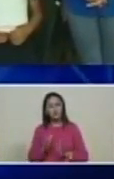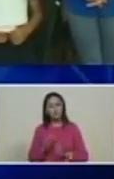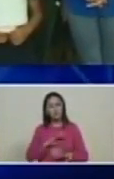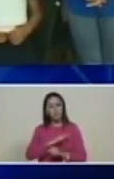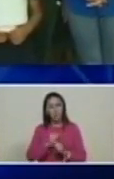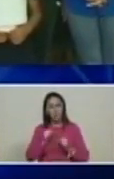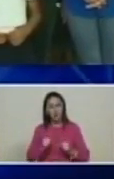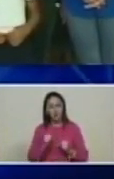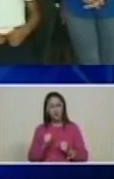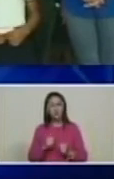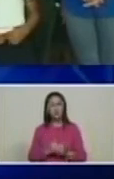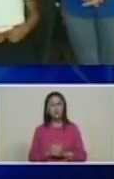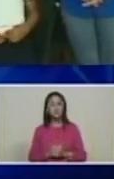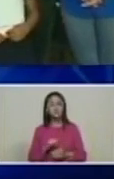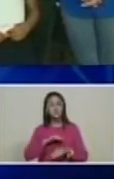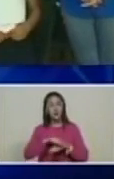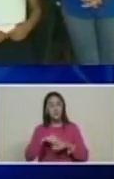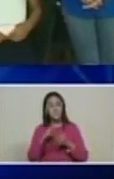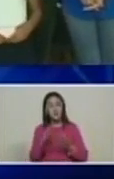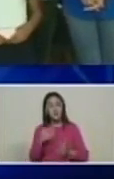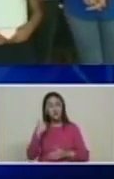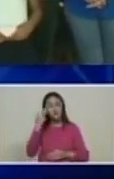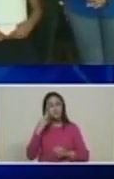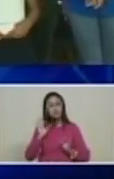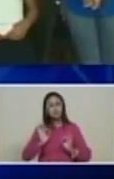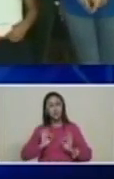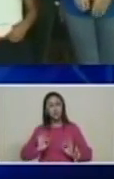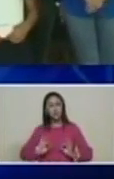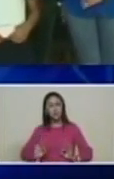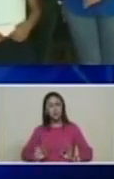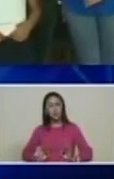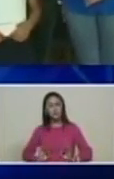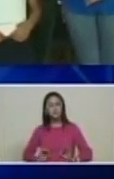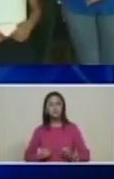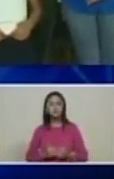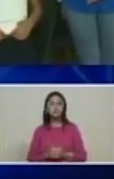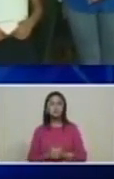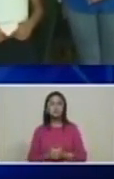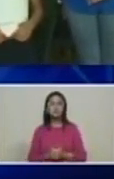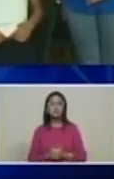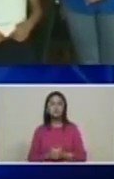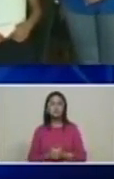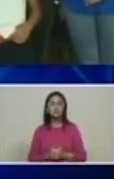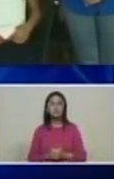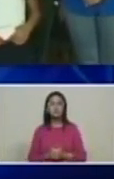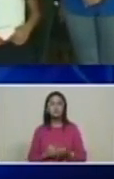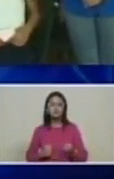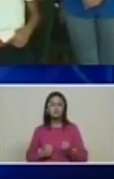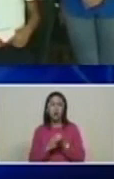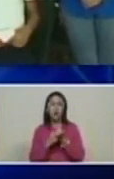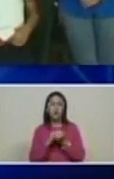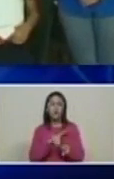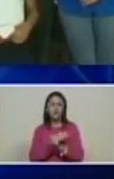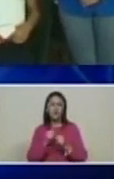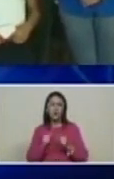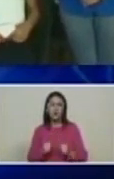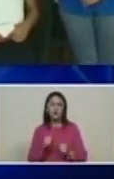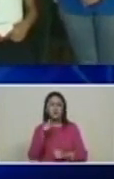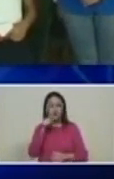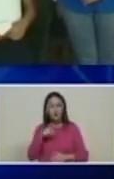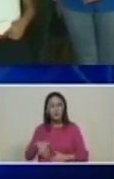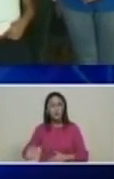Le decía al ministro Aristóbulo Isturiz, que me acompaña aquí en el Palacio de Miraflores, bueno, hay que impulsar con mucha fuerza el poder